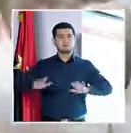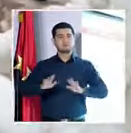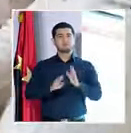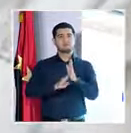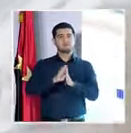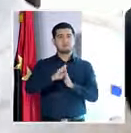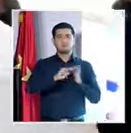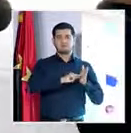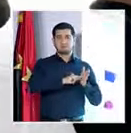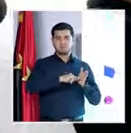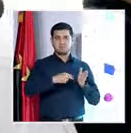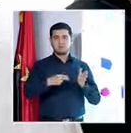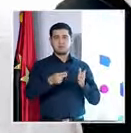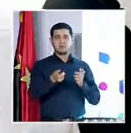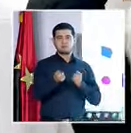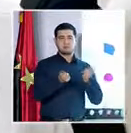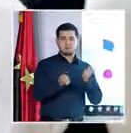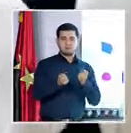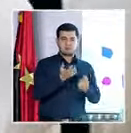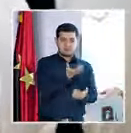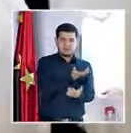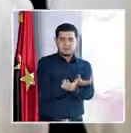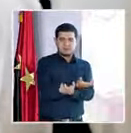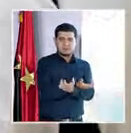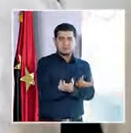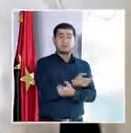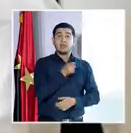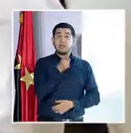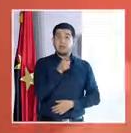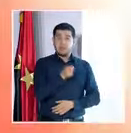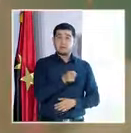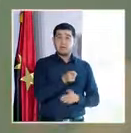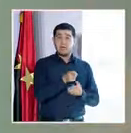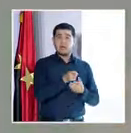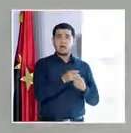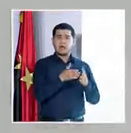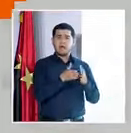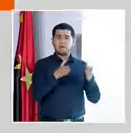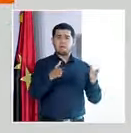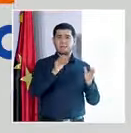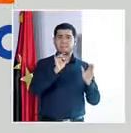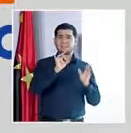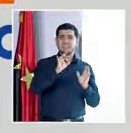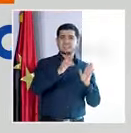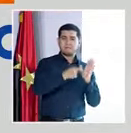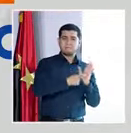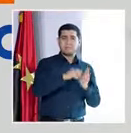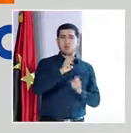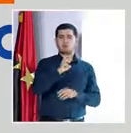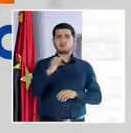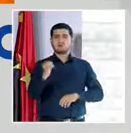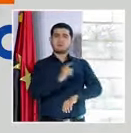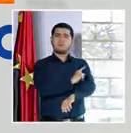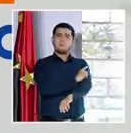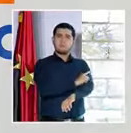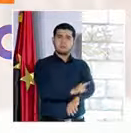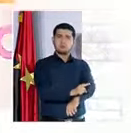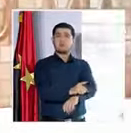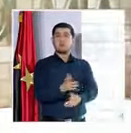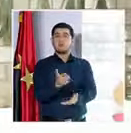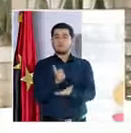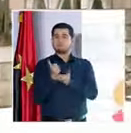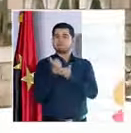el desarrollo tecnológico y las competencias de la ciencia. Esta obra tuvo una inversión total de 15.844 millones de